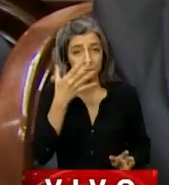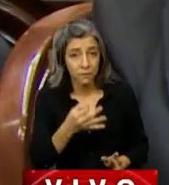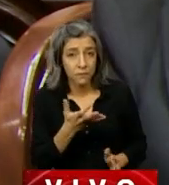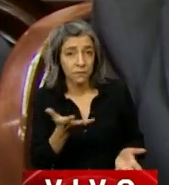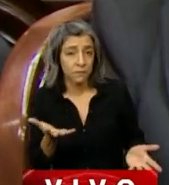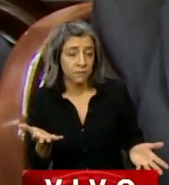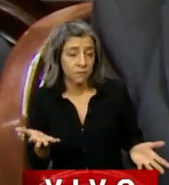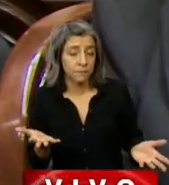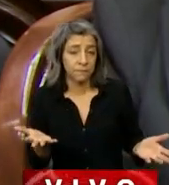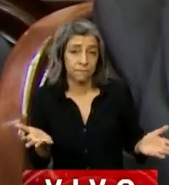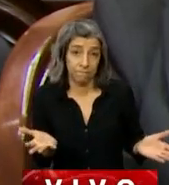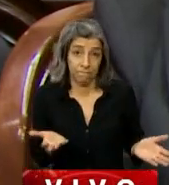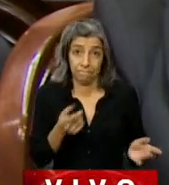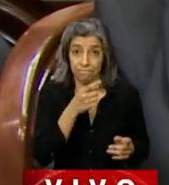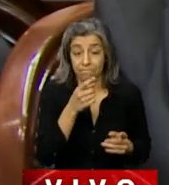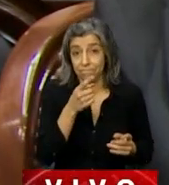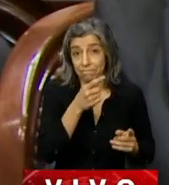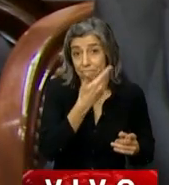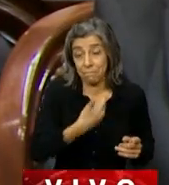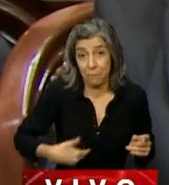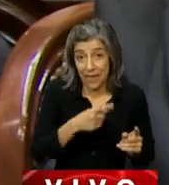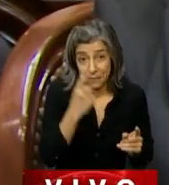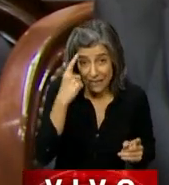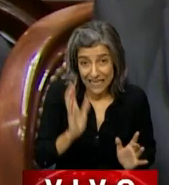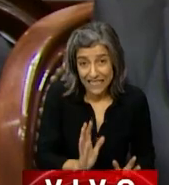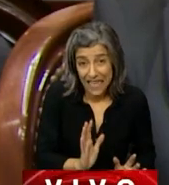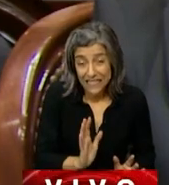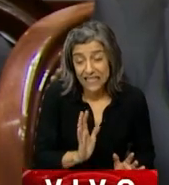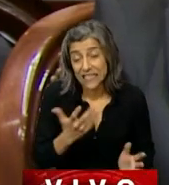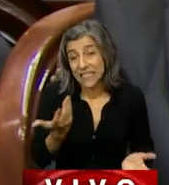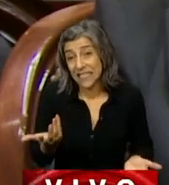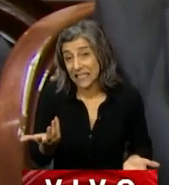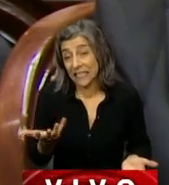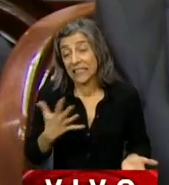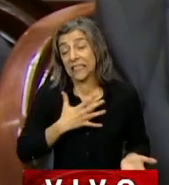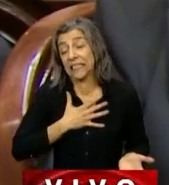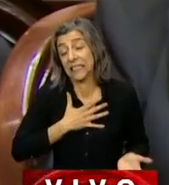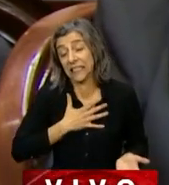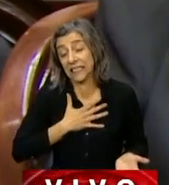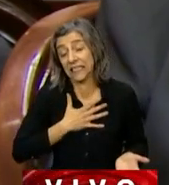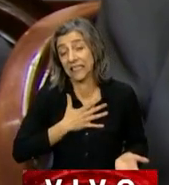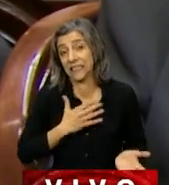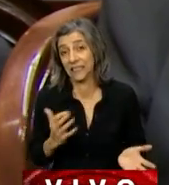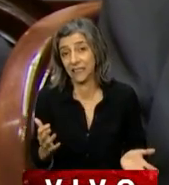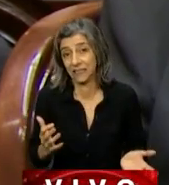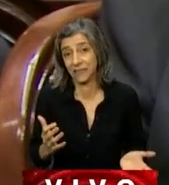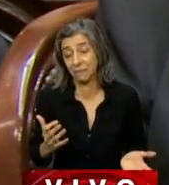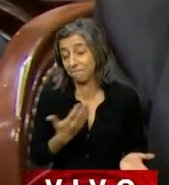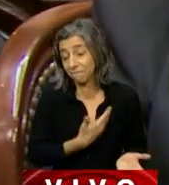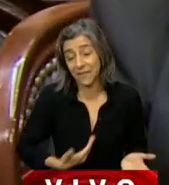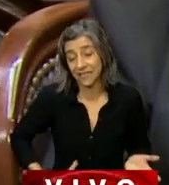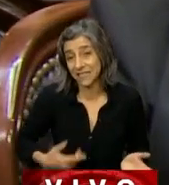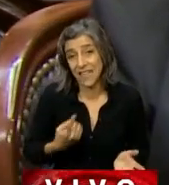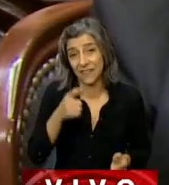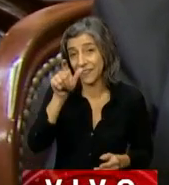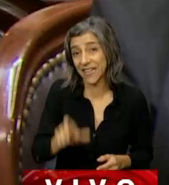piensa del interior profundo de mi país. Señor presidente, la situación de